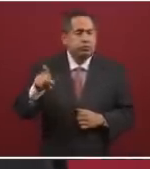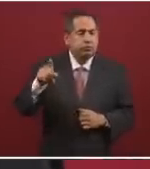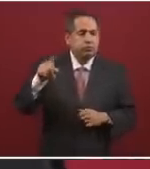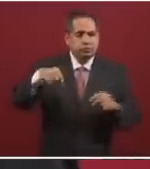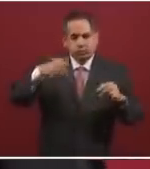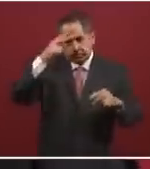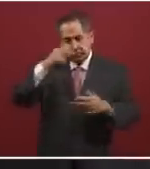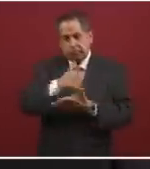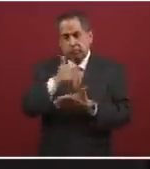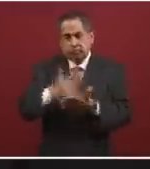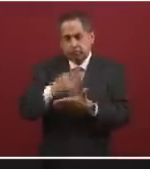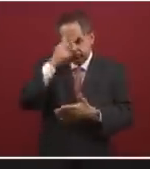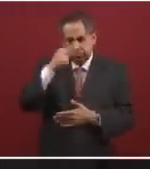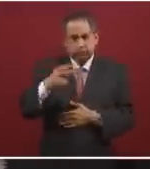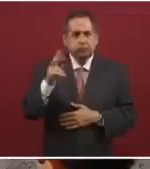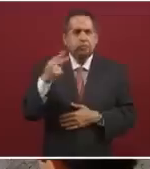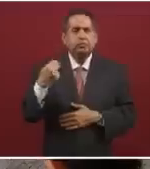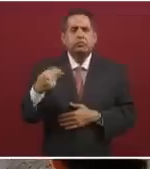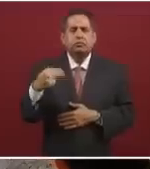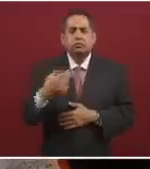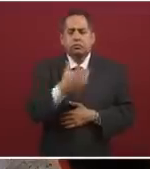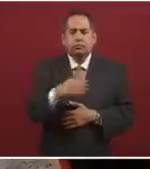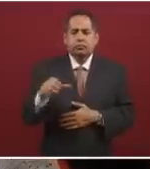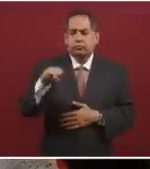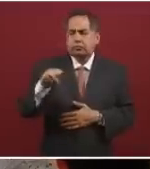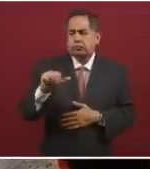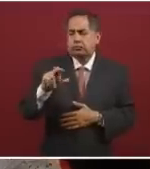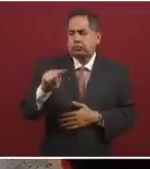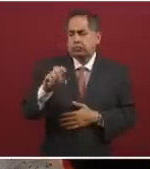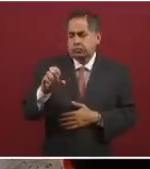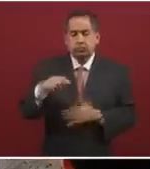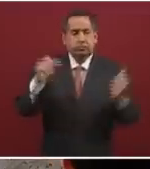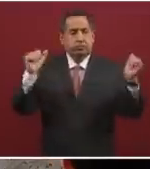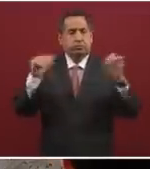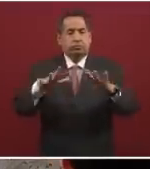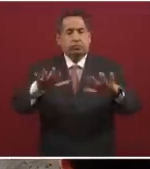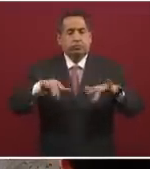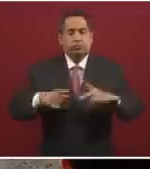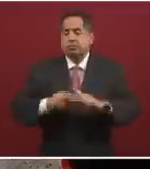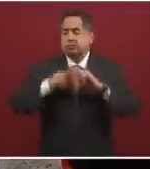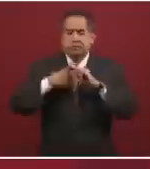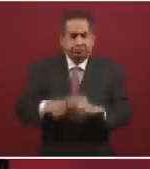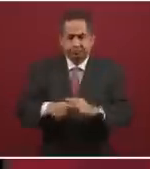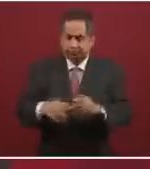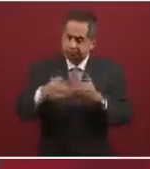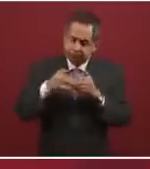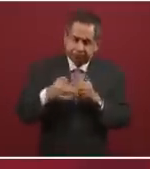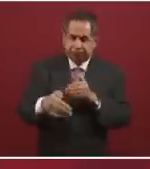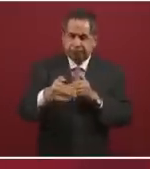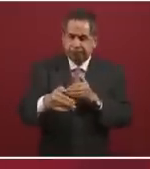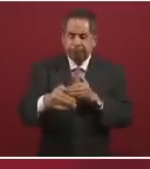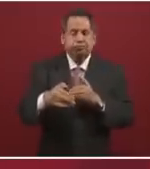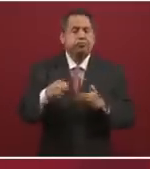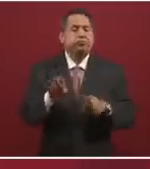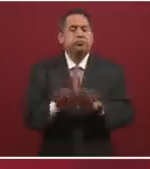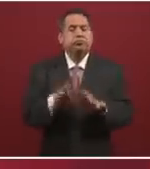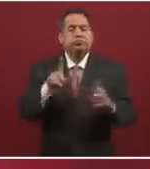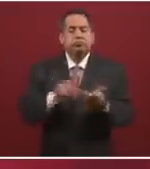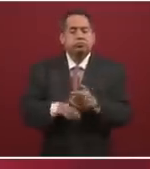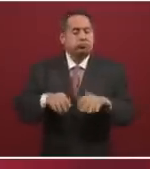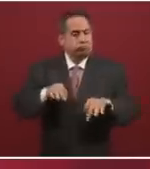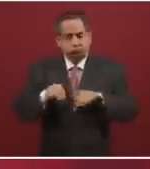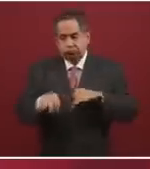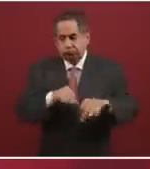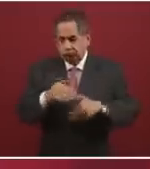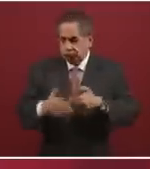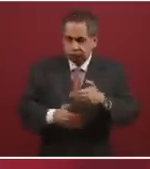Marte, se va a llevar a cabo una ceremonia de inicio de los